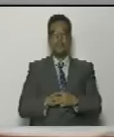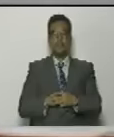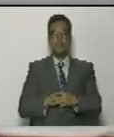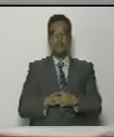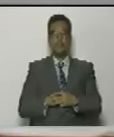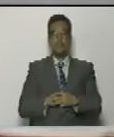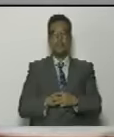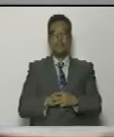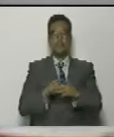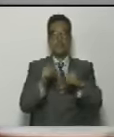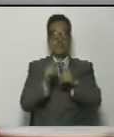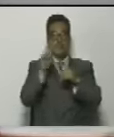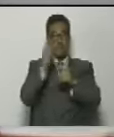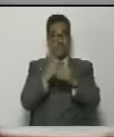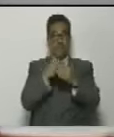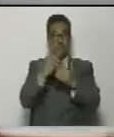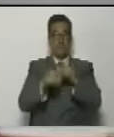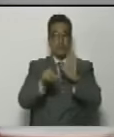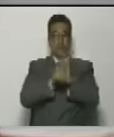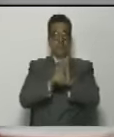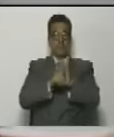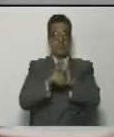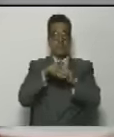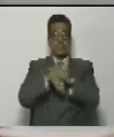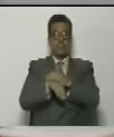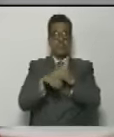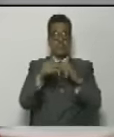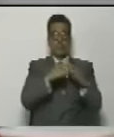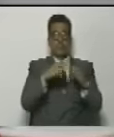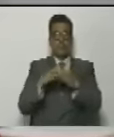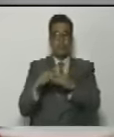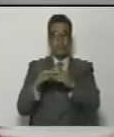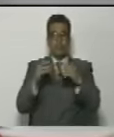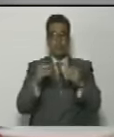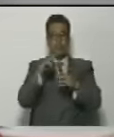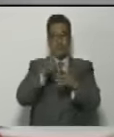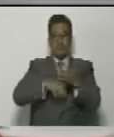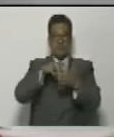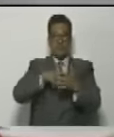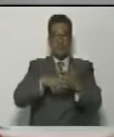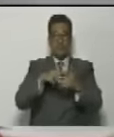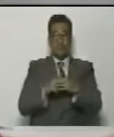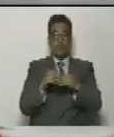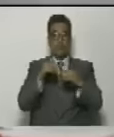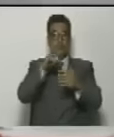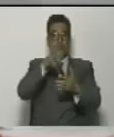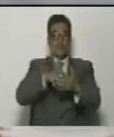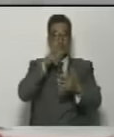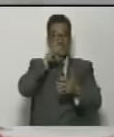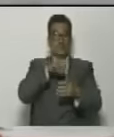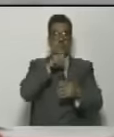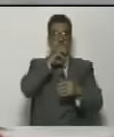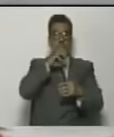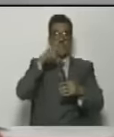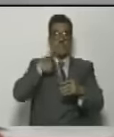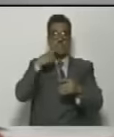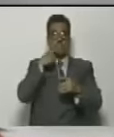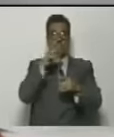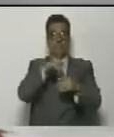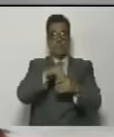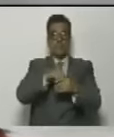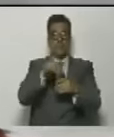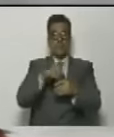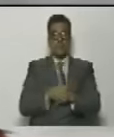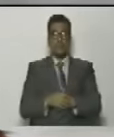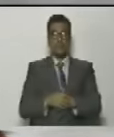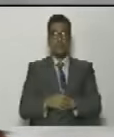Como hoy vamos a aprobar en primera discusión el proyecto de ley para el trato digno y responsable de los animales de compañía, entre todos los perros se coló un gato y yo soy muy alérgico a los gatos.